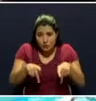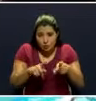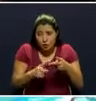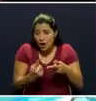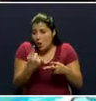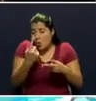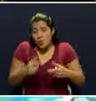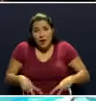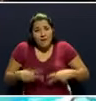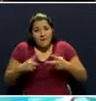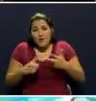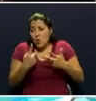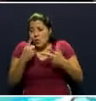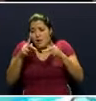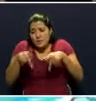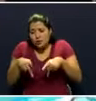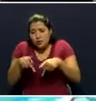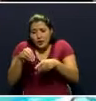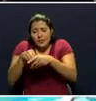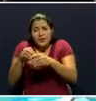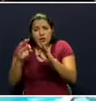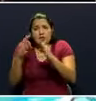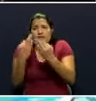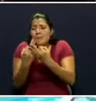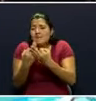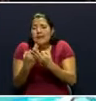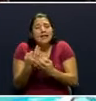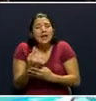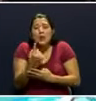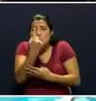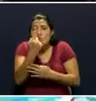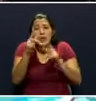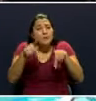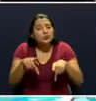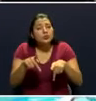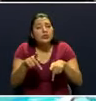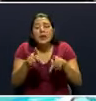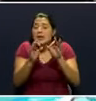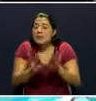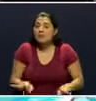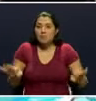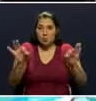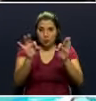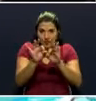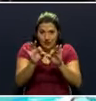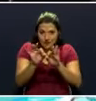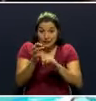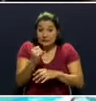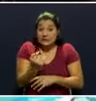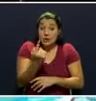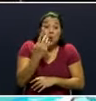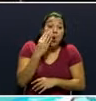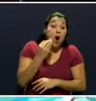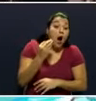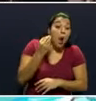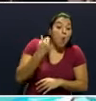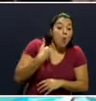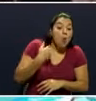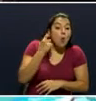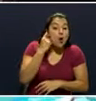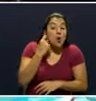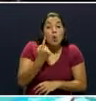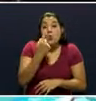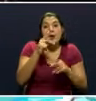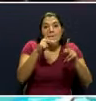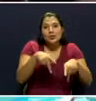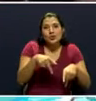familia, un miembro de una comunidad, de un barrio, es sumamente importante. Y si ese es un abuelito de alguna persona, a ese